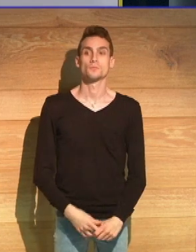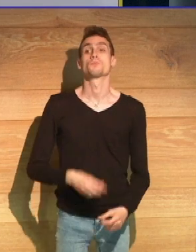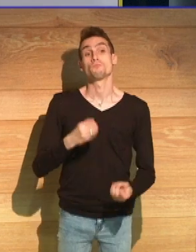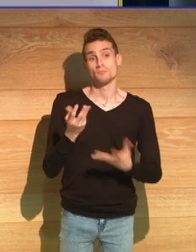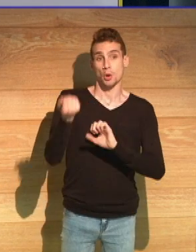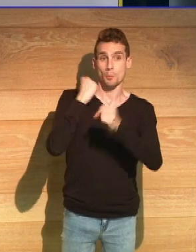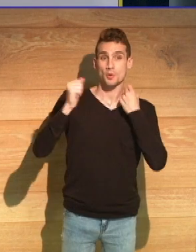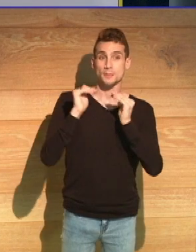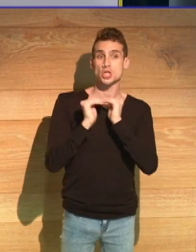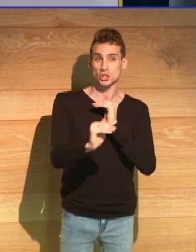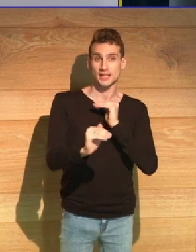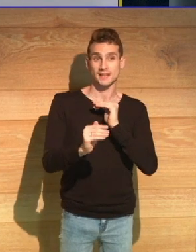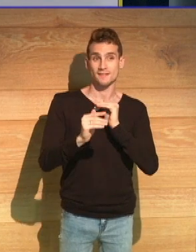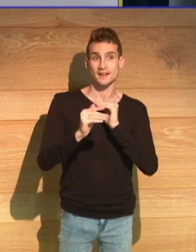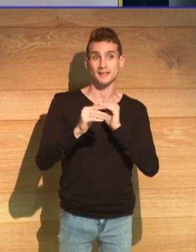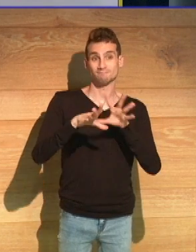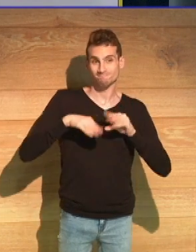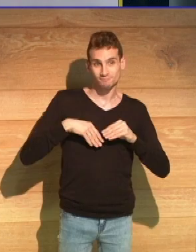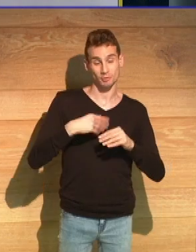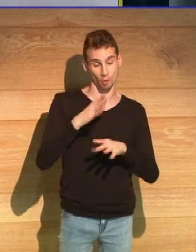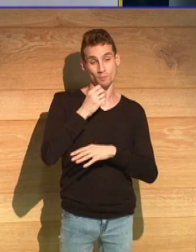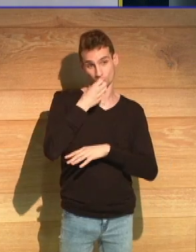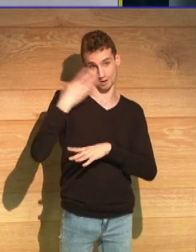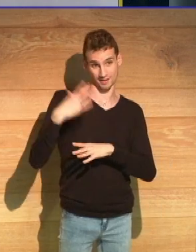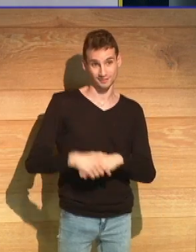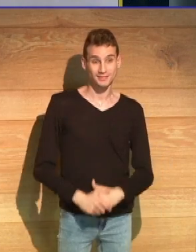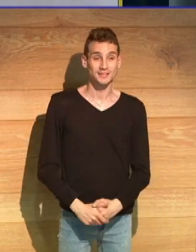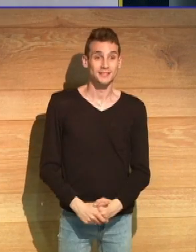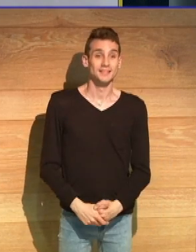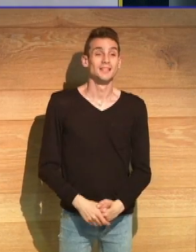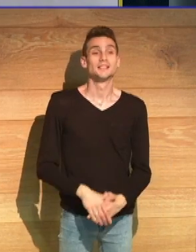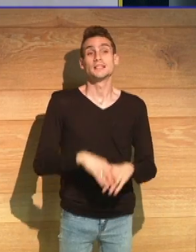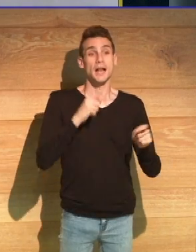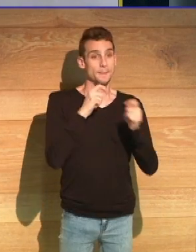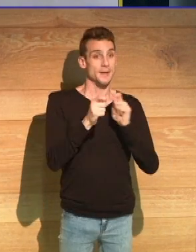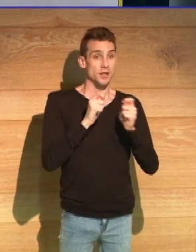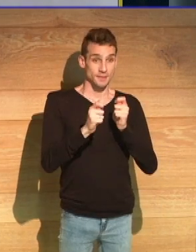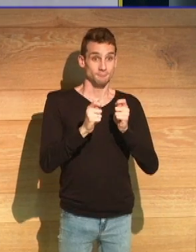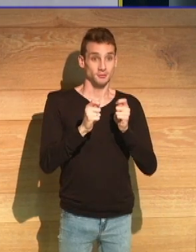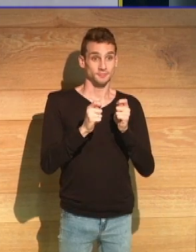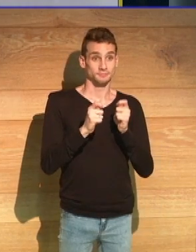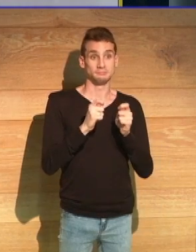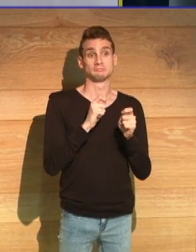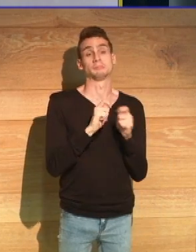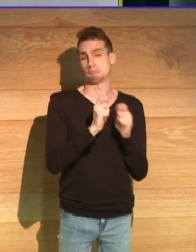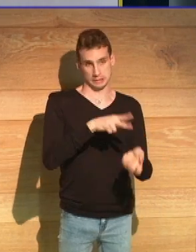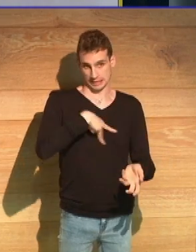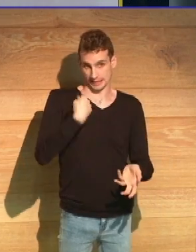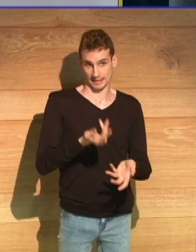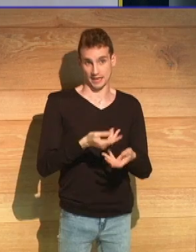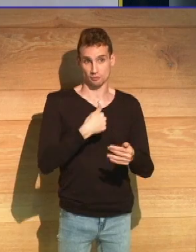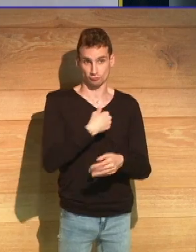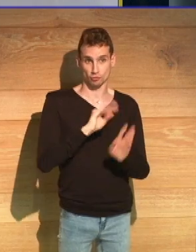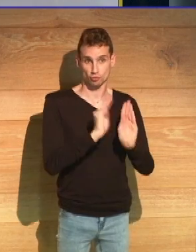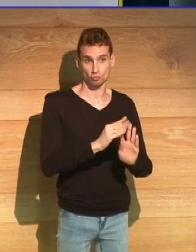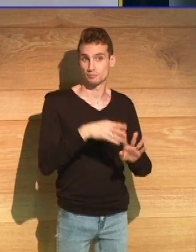más sostenibles, ojalá se haya producido, ¿no? Bueno, el periodismo en general, la función de